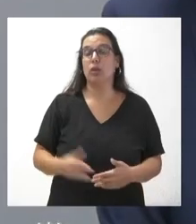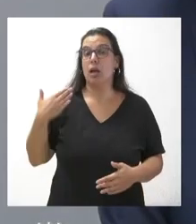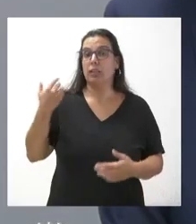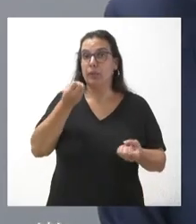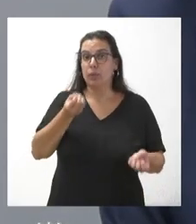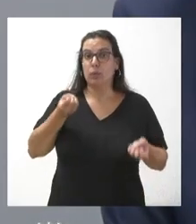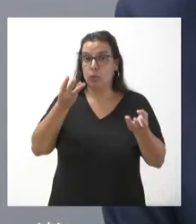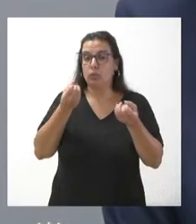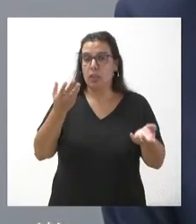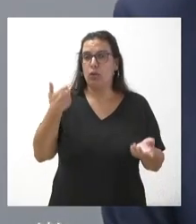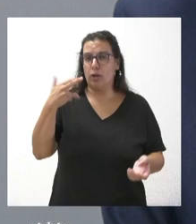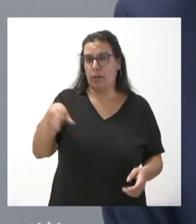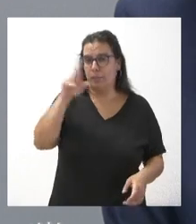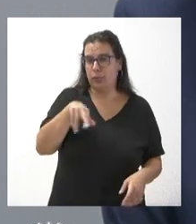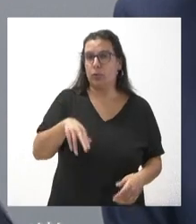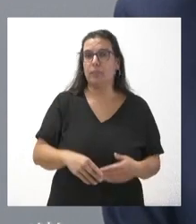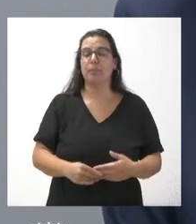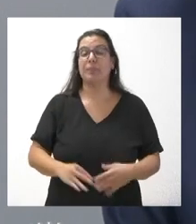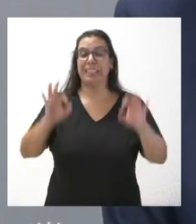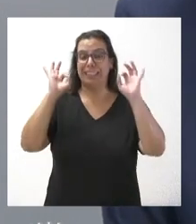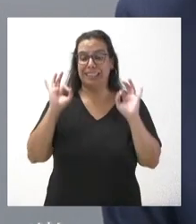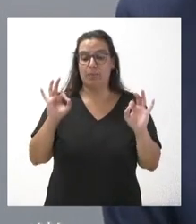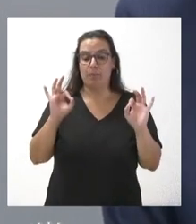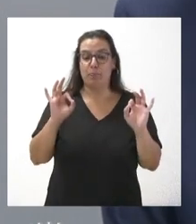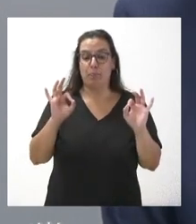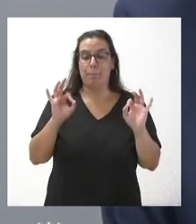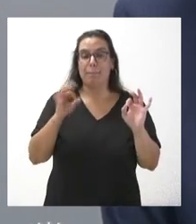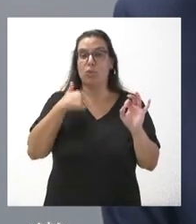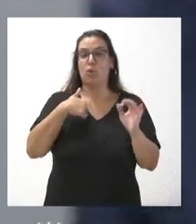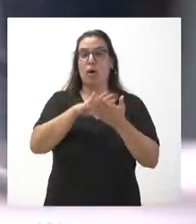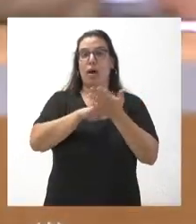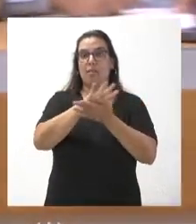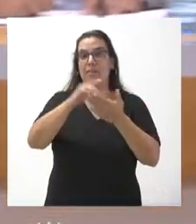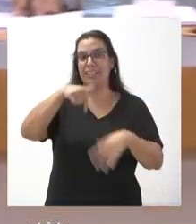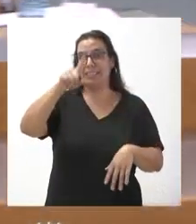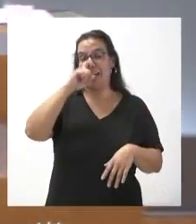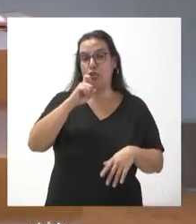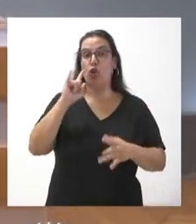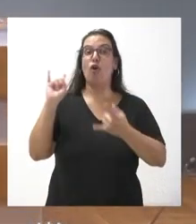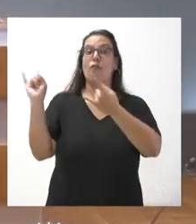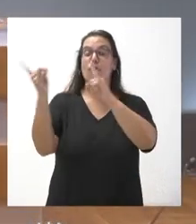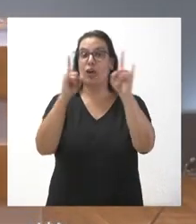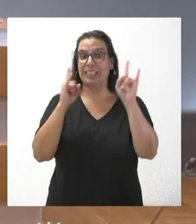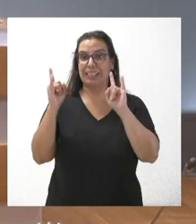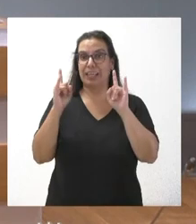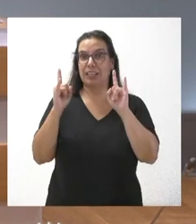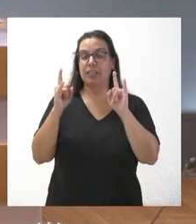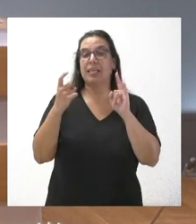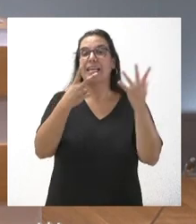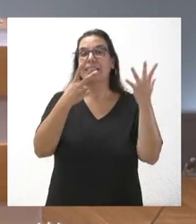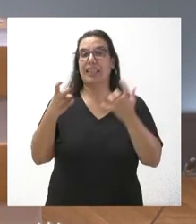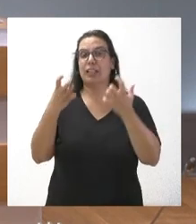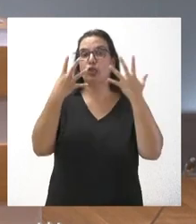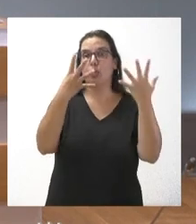pero los vuelvo a repetir. Concretamente, yo hablaba de que este año llevamos forestales 796 incendios,